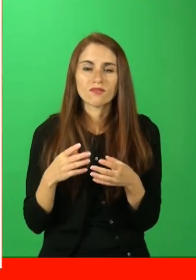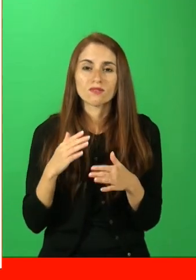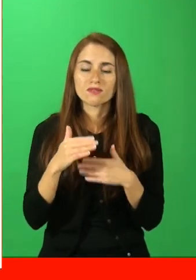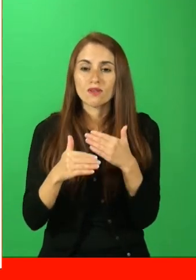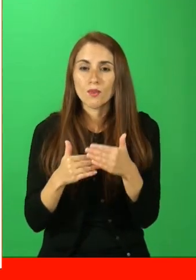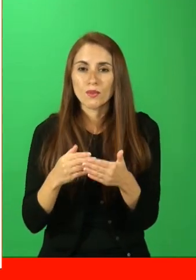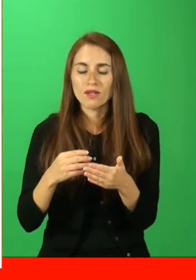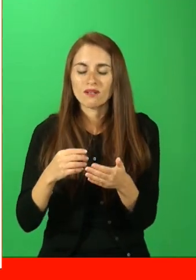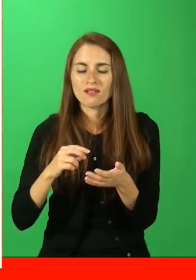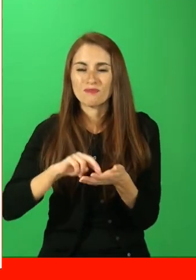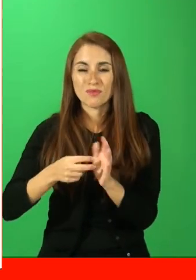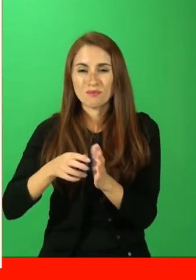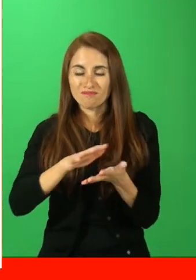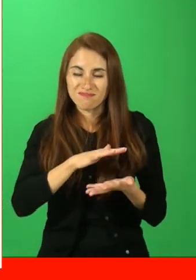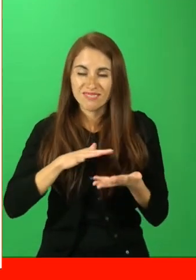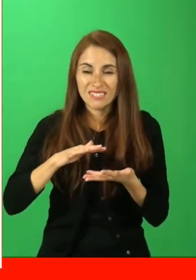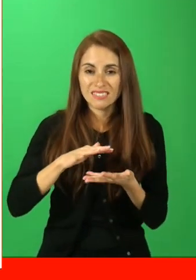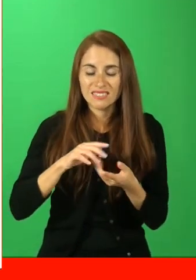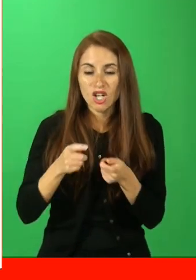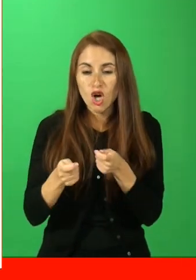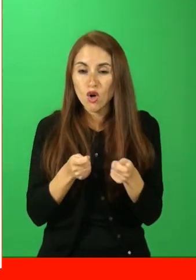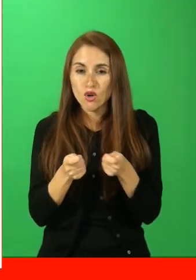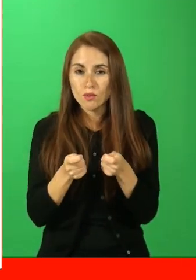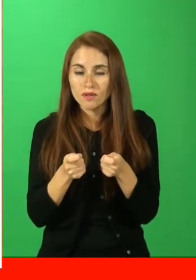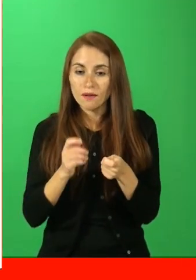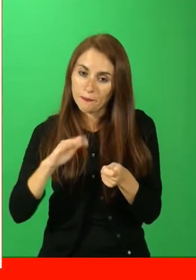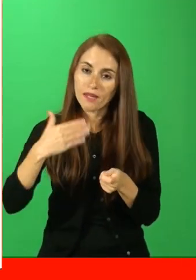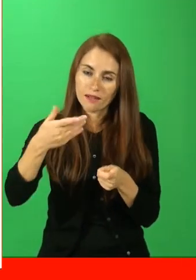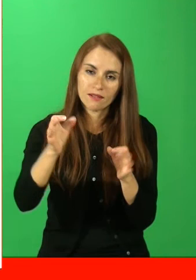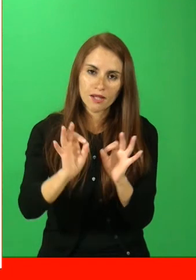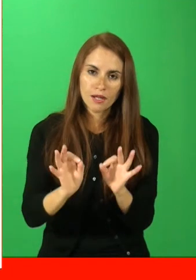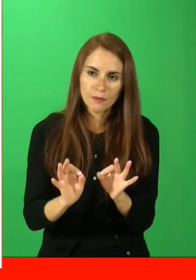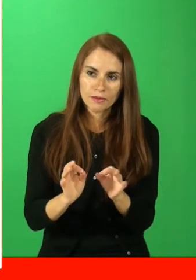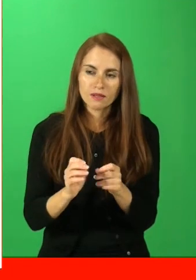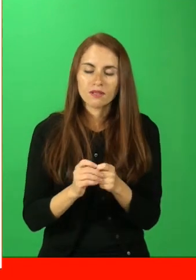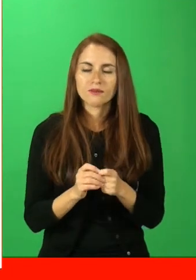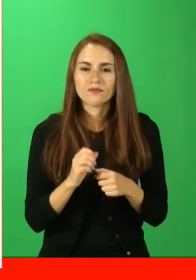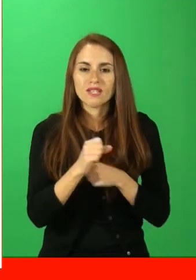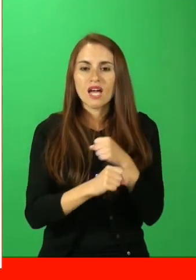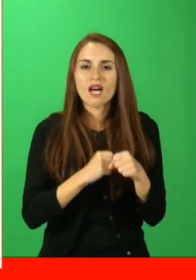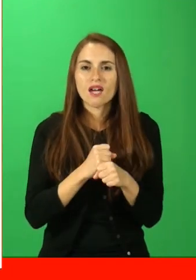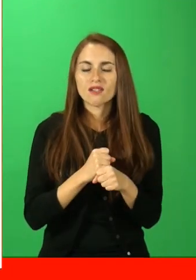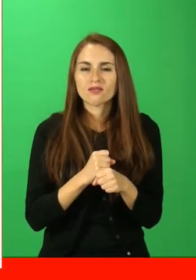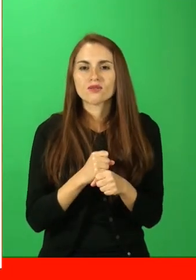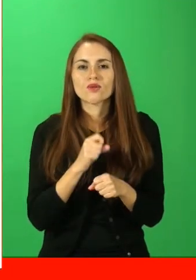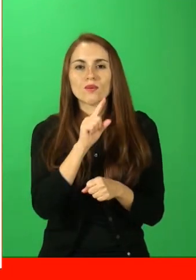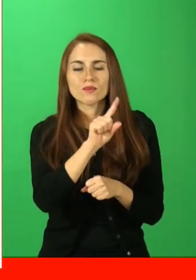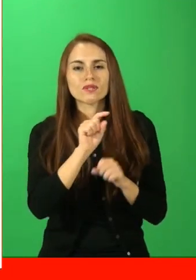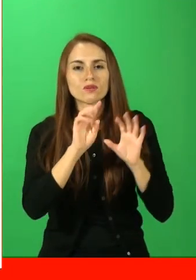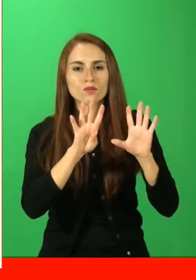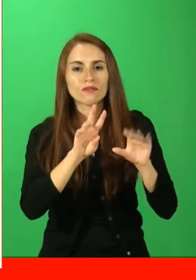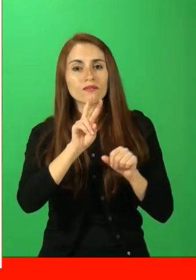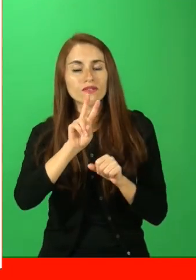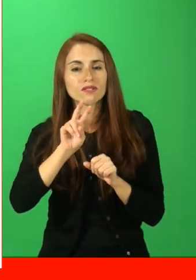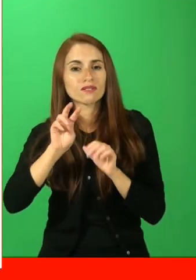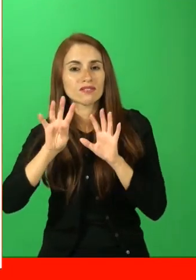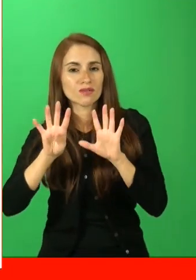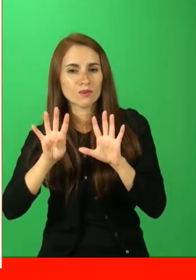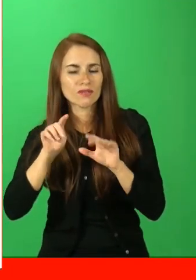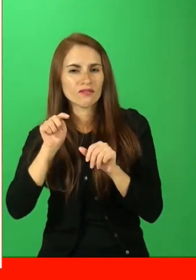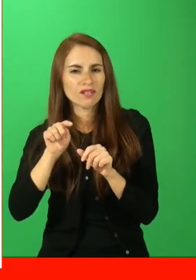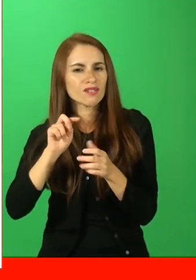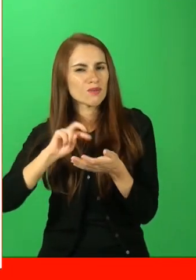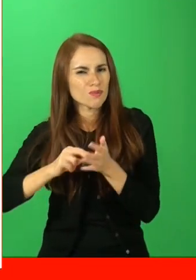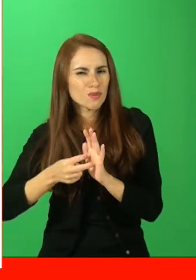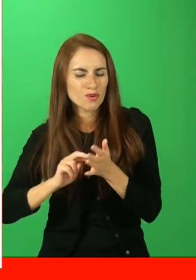una crisis económica que vamos a estudiar más adelante, la famosa crisis económica del año 29, una caída literalmente de